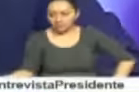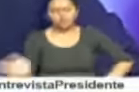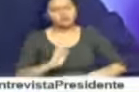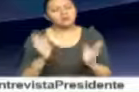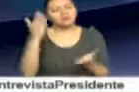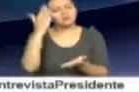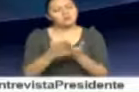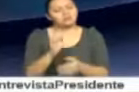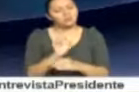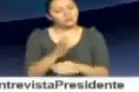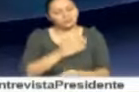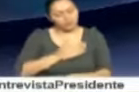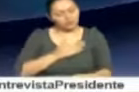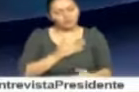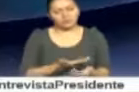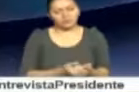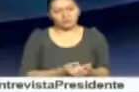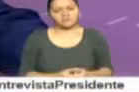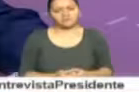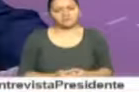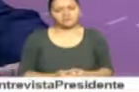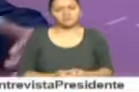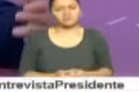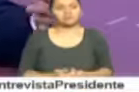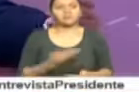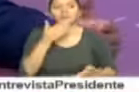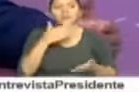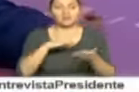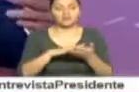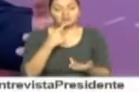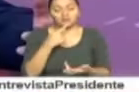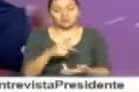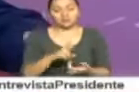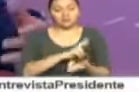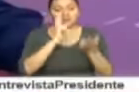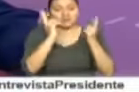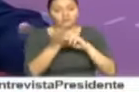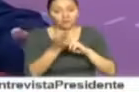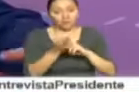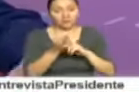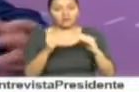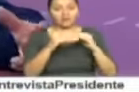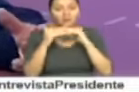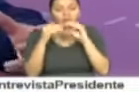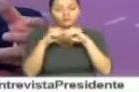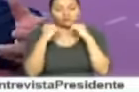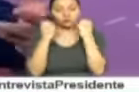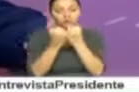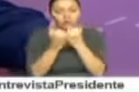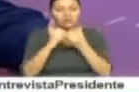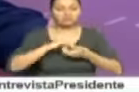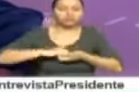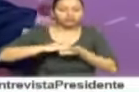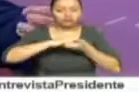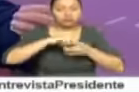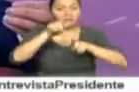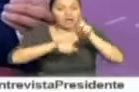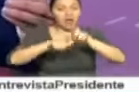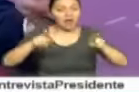por favor. Presidente, si estas reformas buscan justamente la inclusión, equidad social, solidaridad, ¿por qué hay ciertos